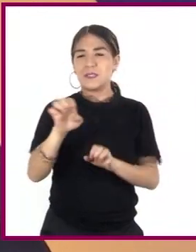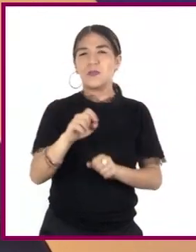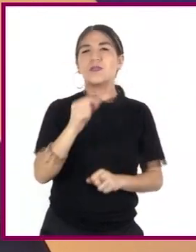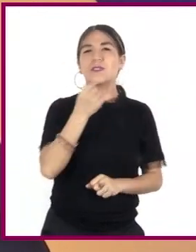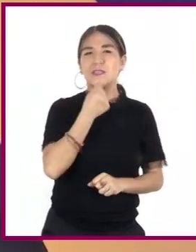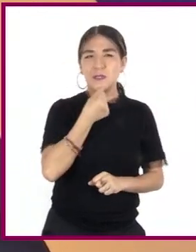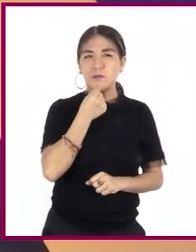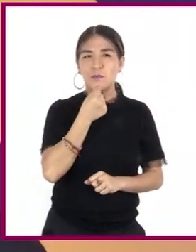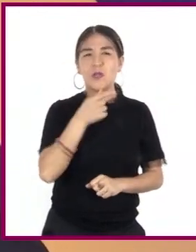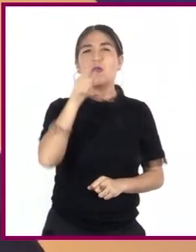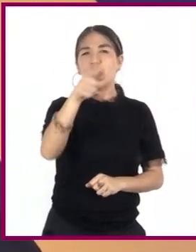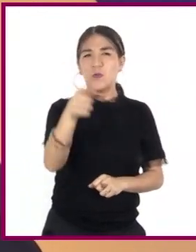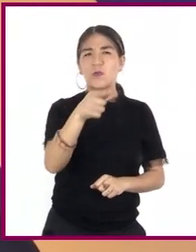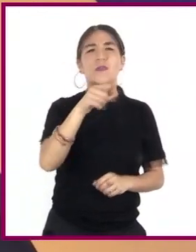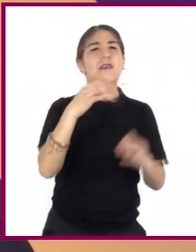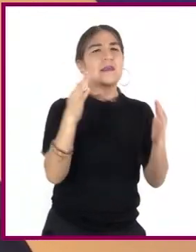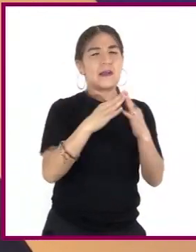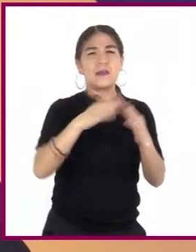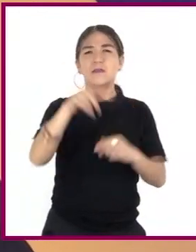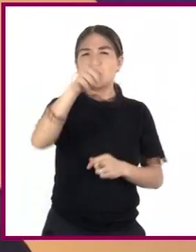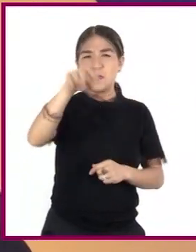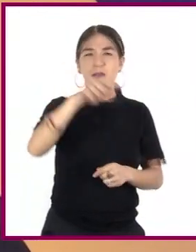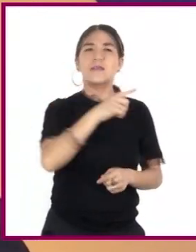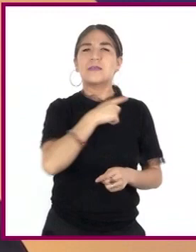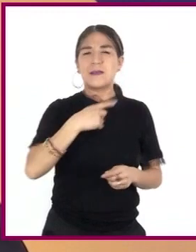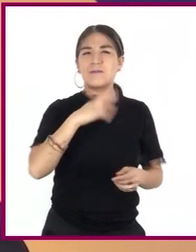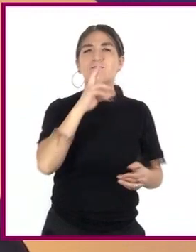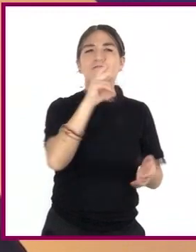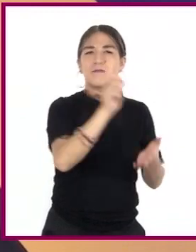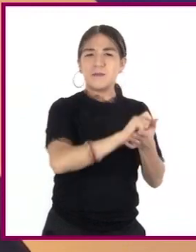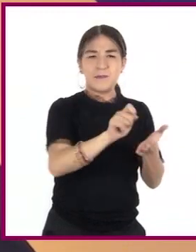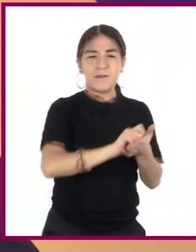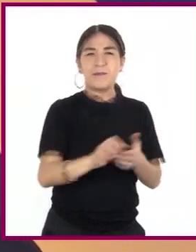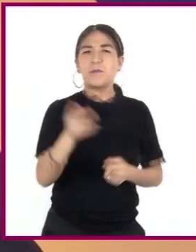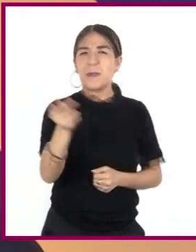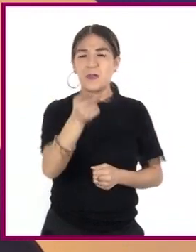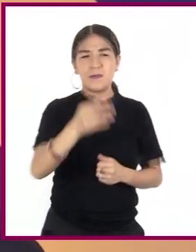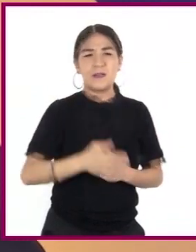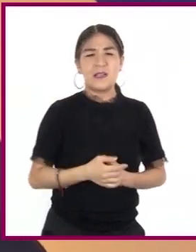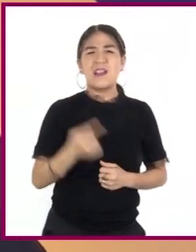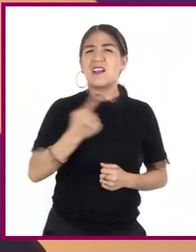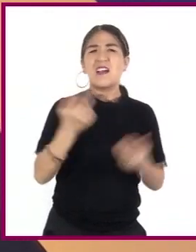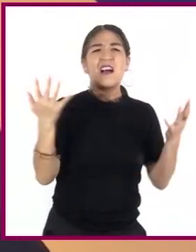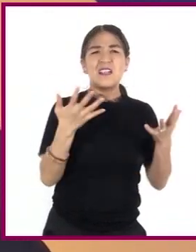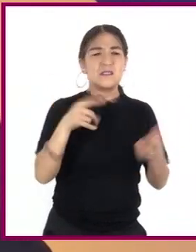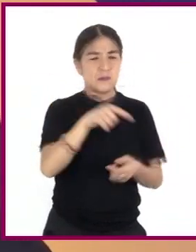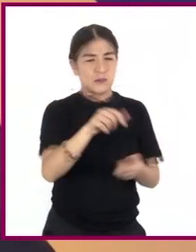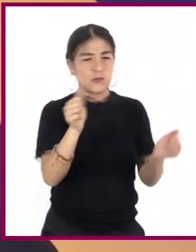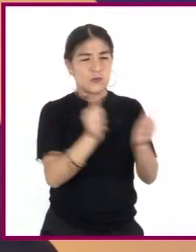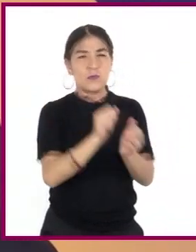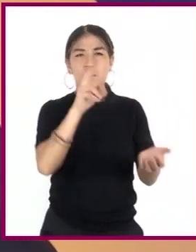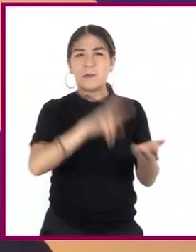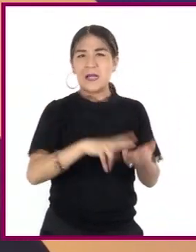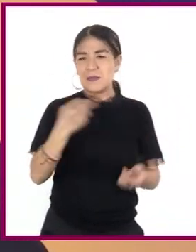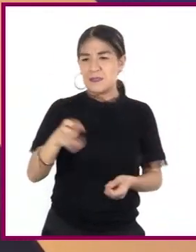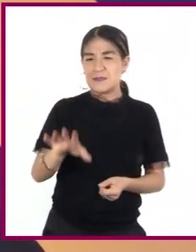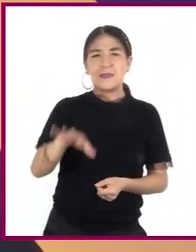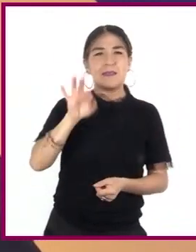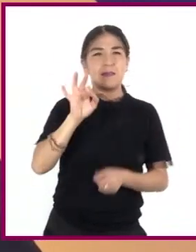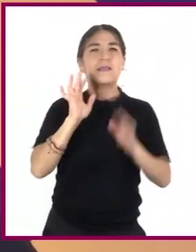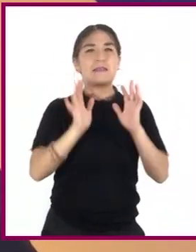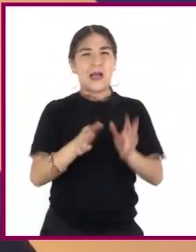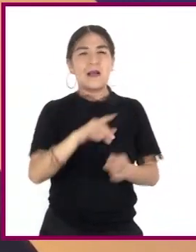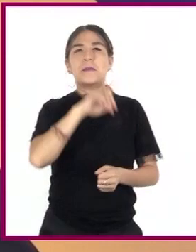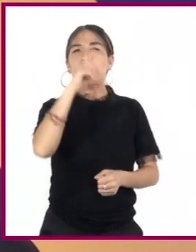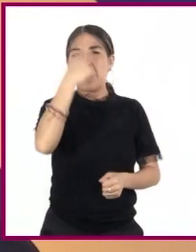segundos. Ustedes en casa contesten, ¿qué hacemos con las equivalencias obtenidas para resolver